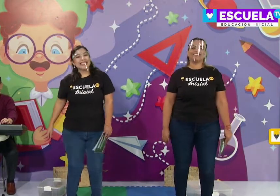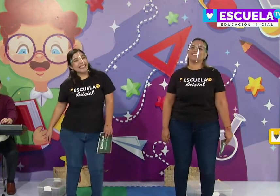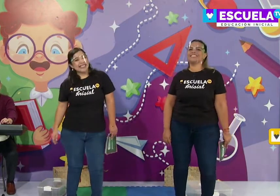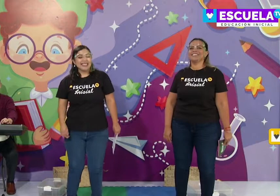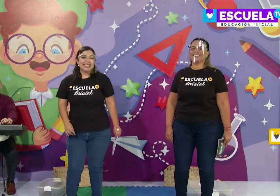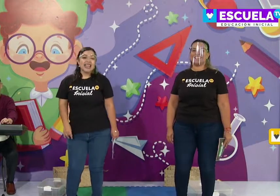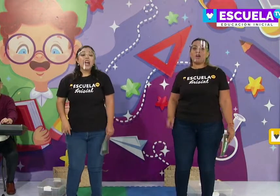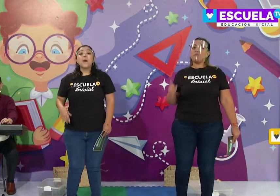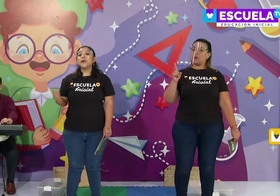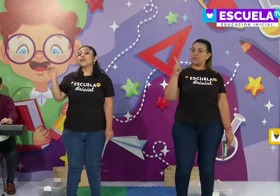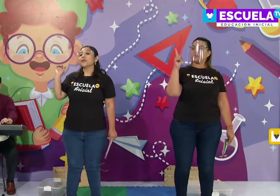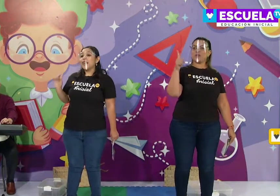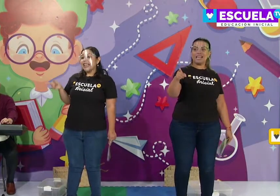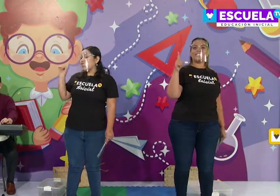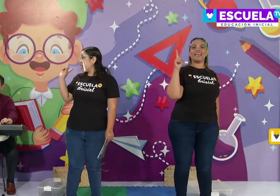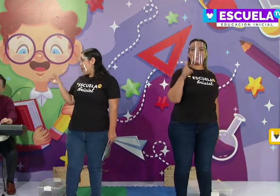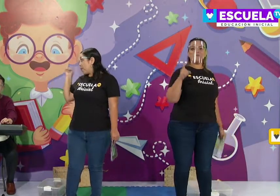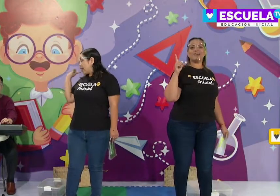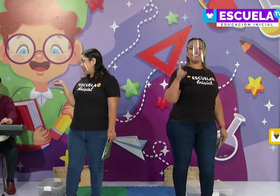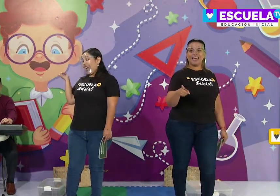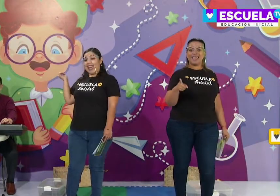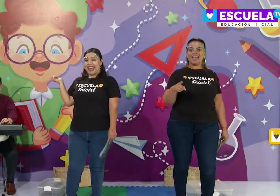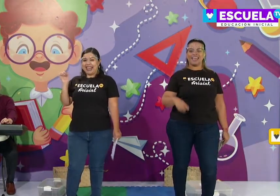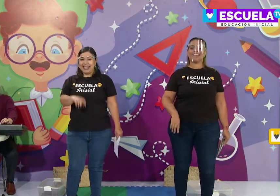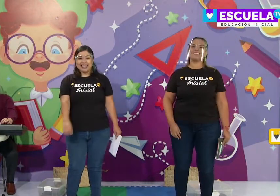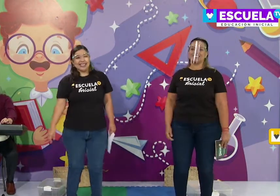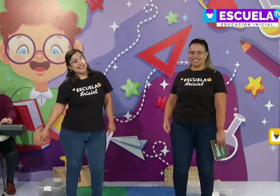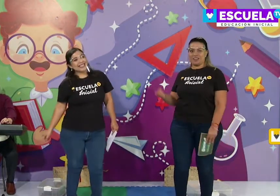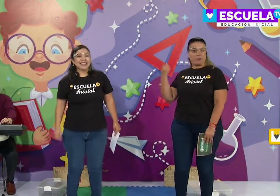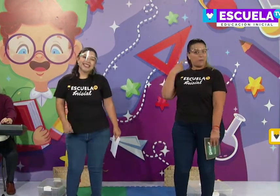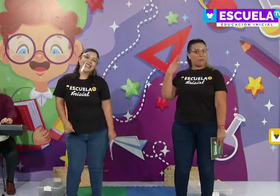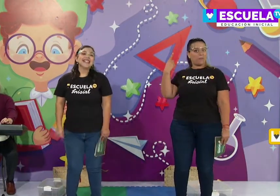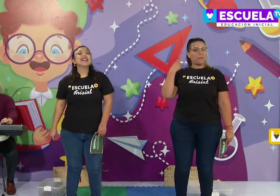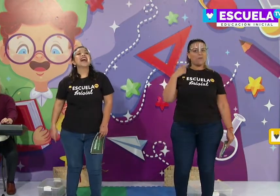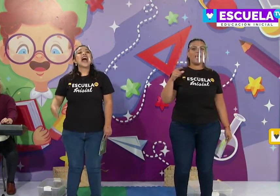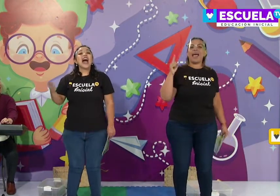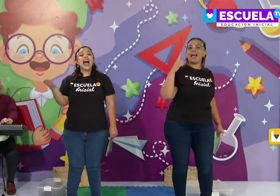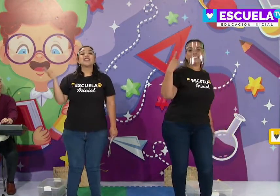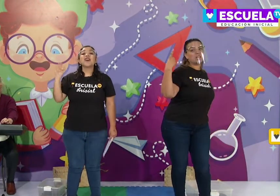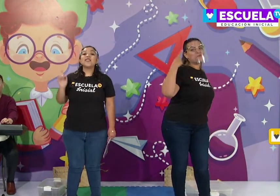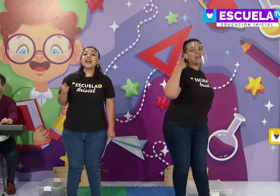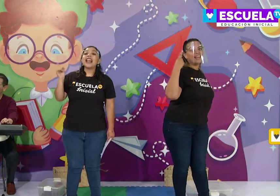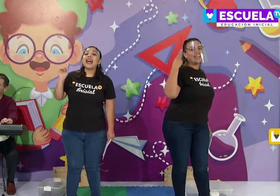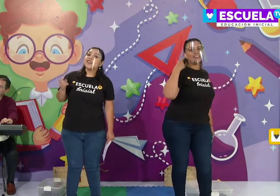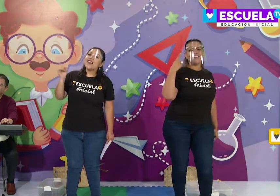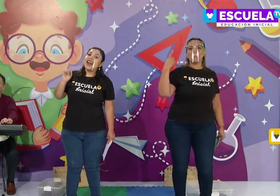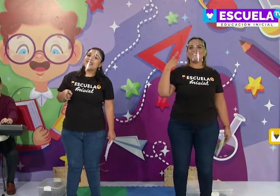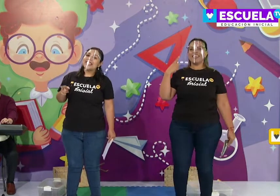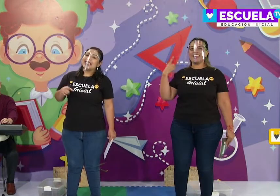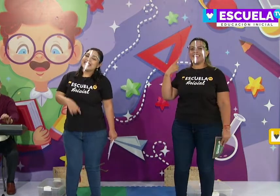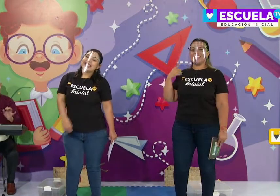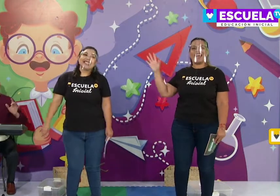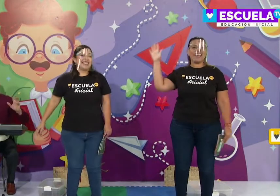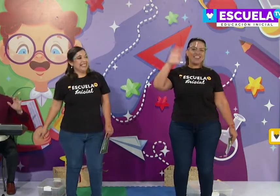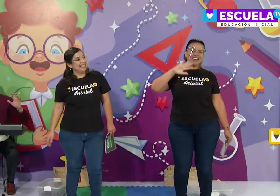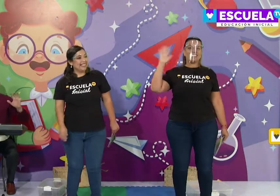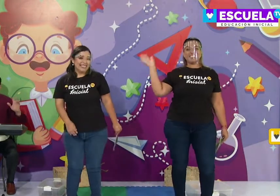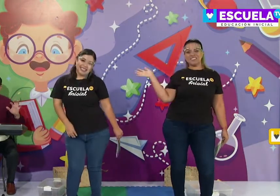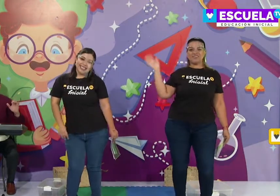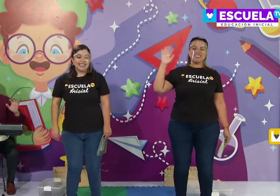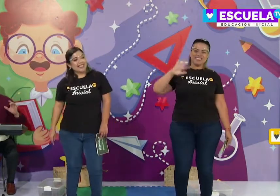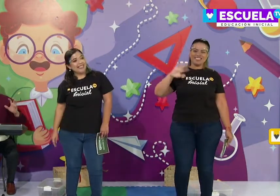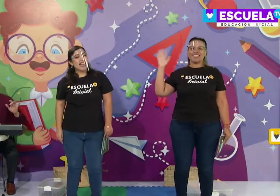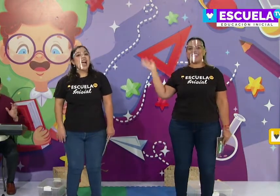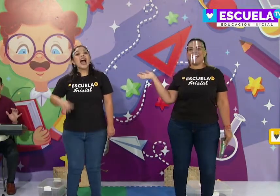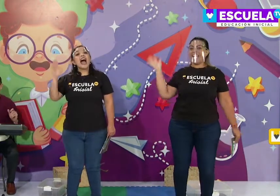¿Pasa usted ya por casa? Por su casa yo pasé. ¿Y usted a mi abuela? A su abuela yo la vi. Adiós,